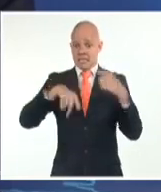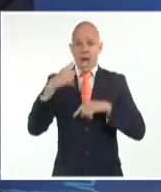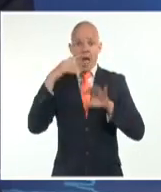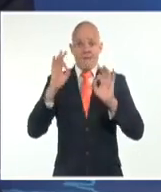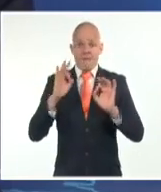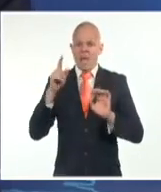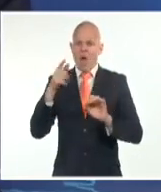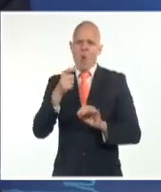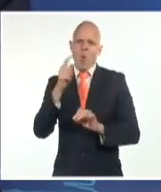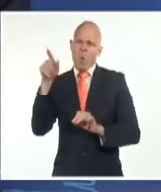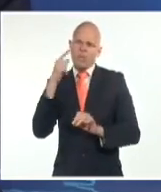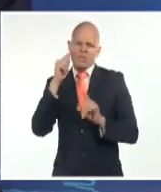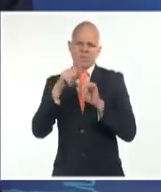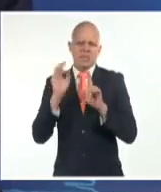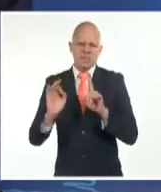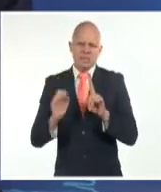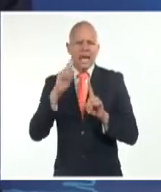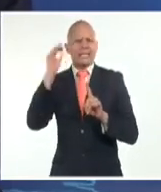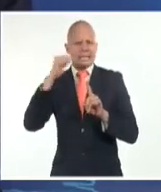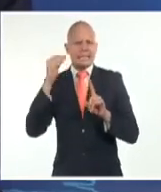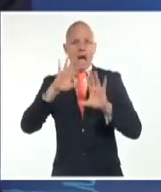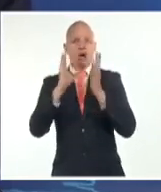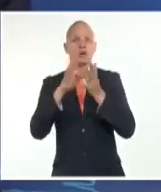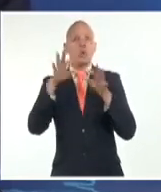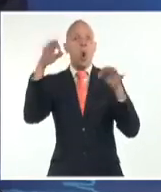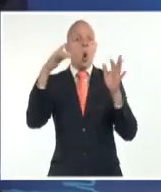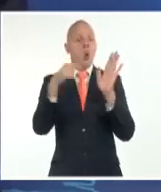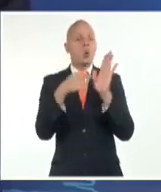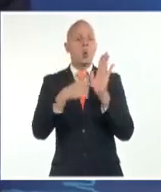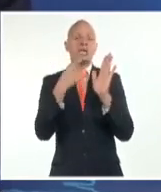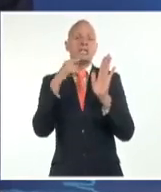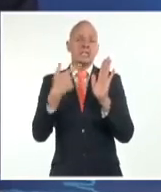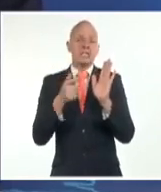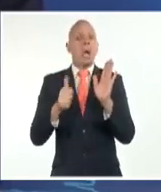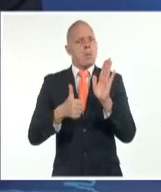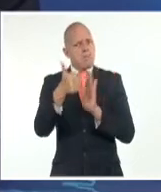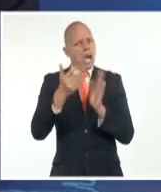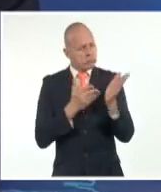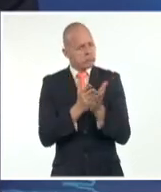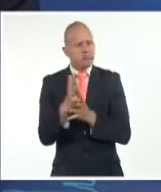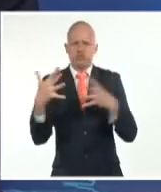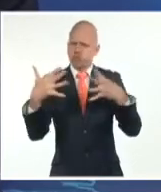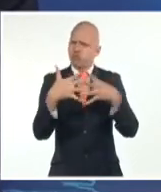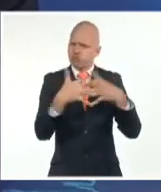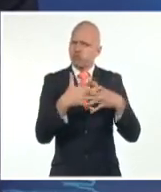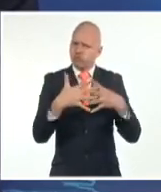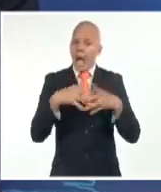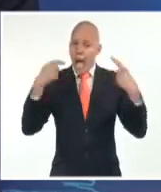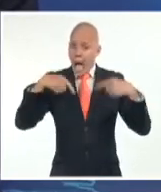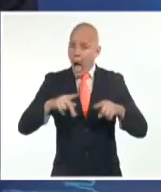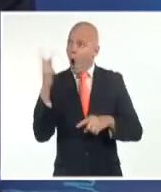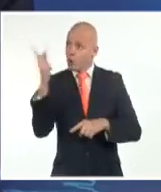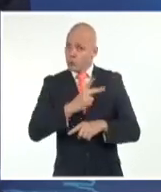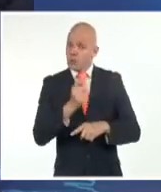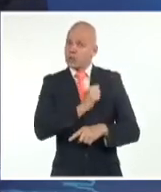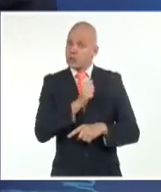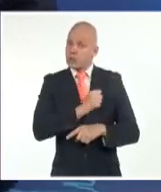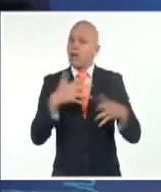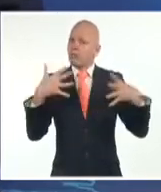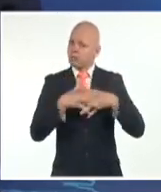política conocen perfectamente que el acuerdo se implementa de una manera positiva y que existe una clara voluntad política de las partes de